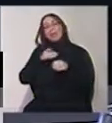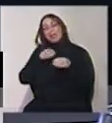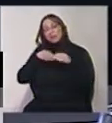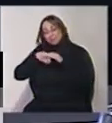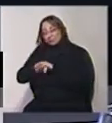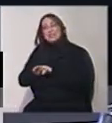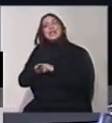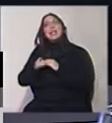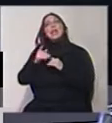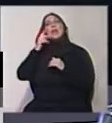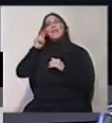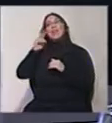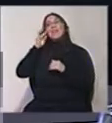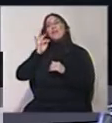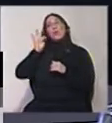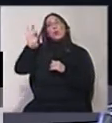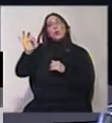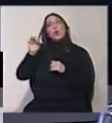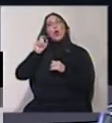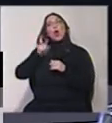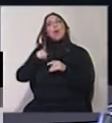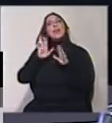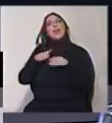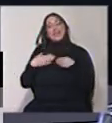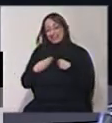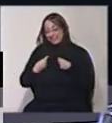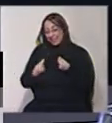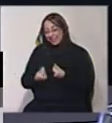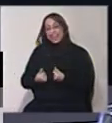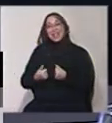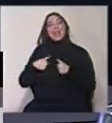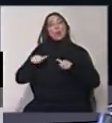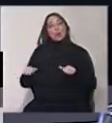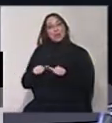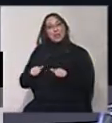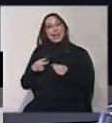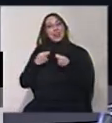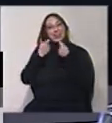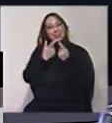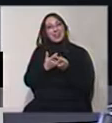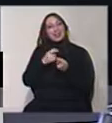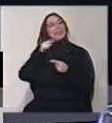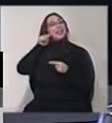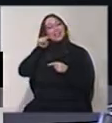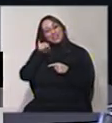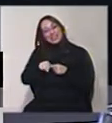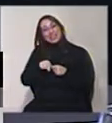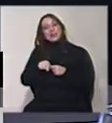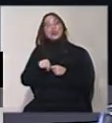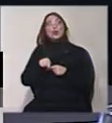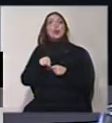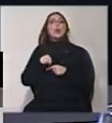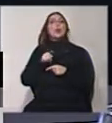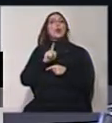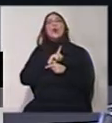una perspectiva desde el punto de vista de sentirse realmente útil, darle perspectiva. Y eso tiene que ver también, no